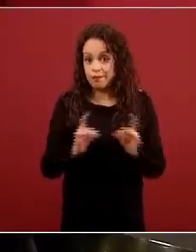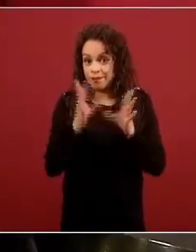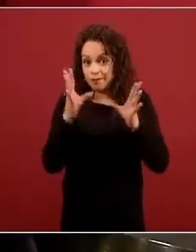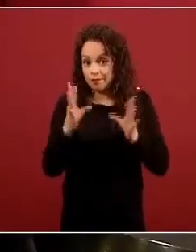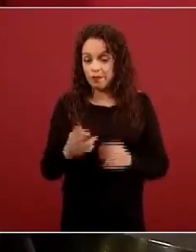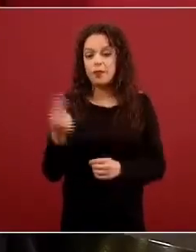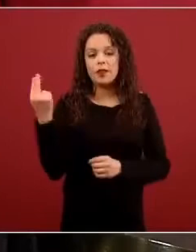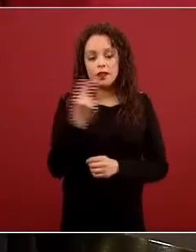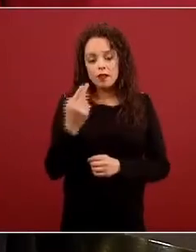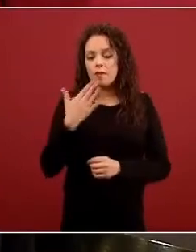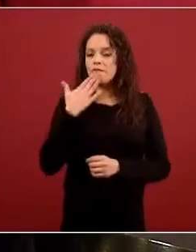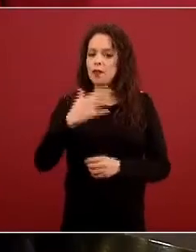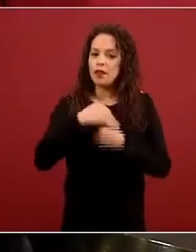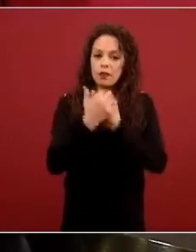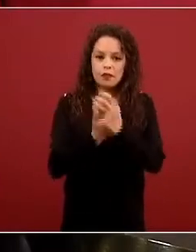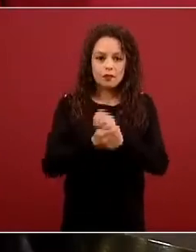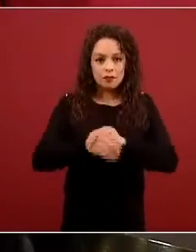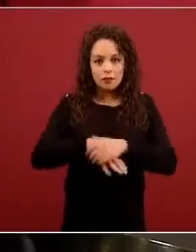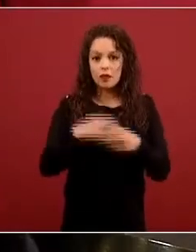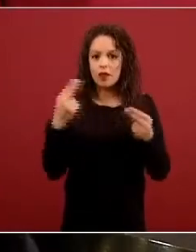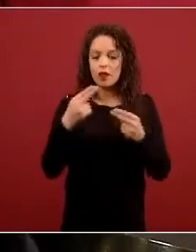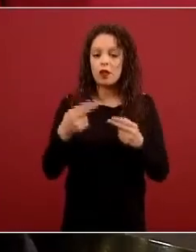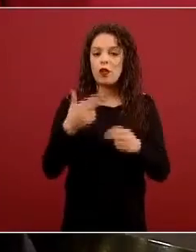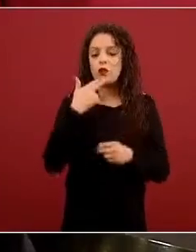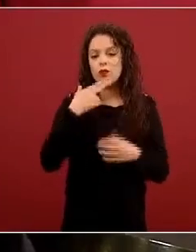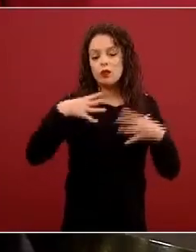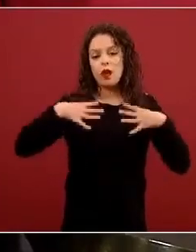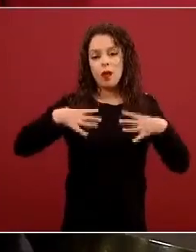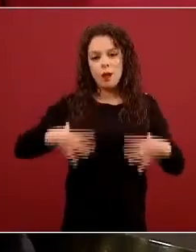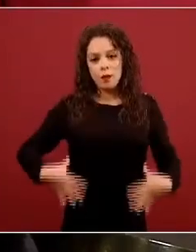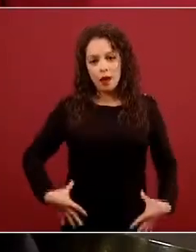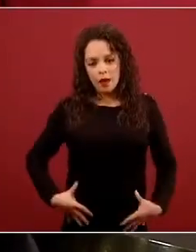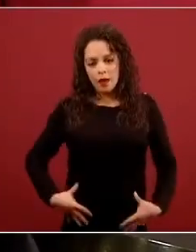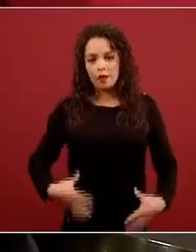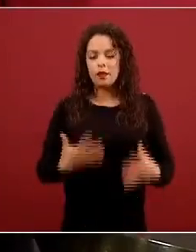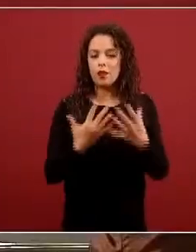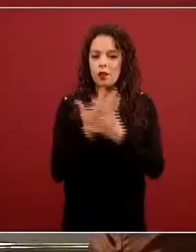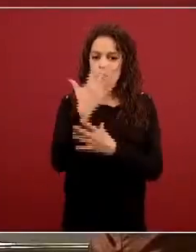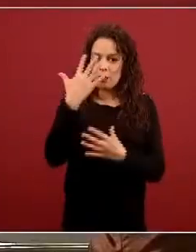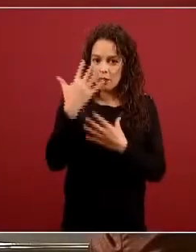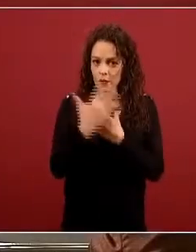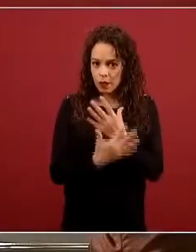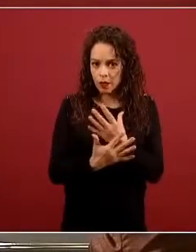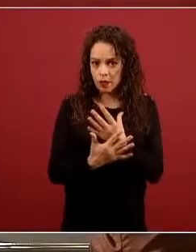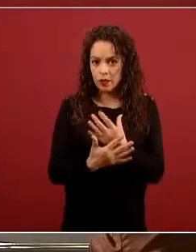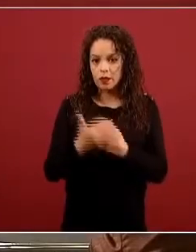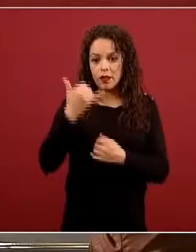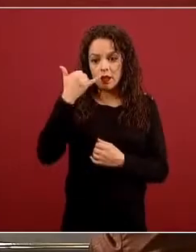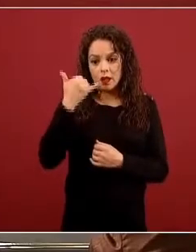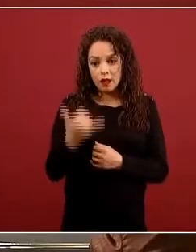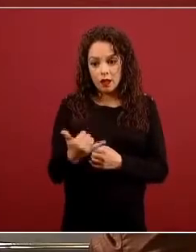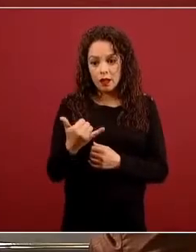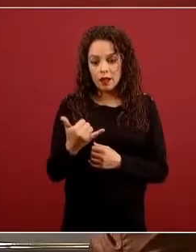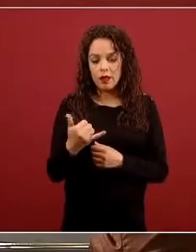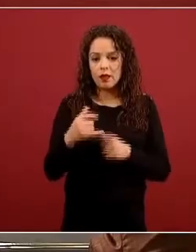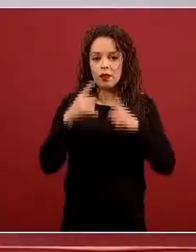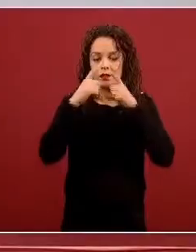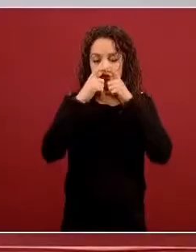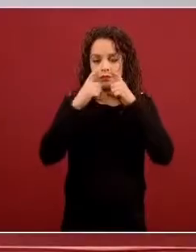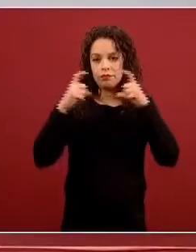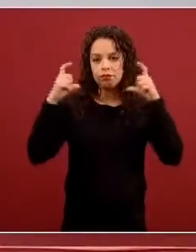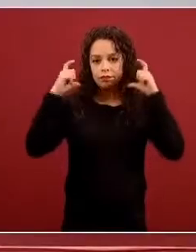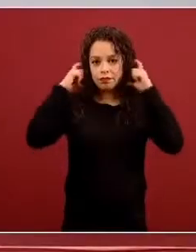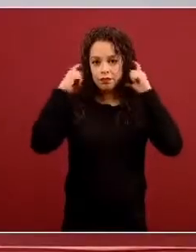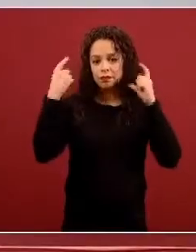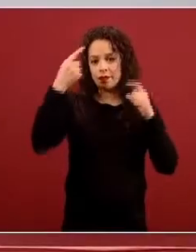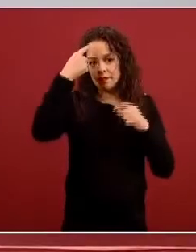de manos, el uso de una bata, el uso de guantes y la mascarilla quirúrgica. Esto,